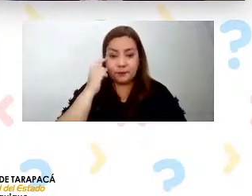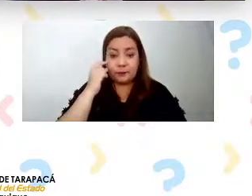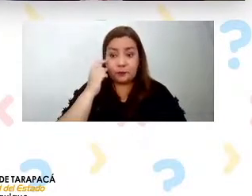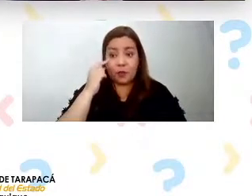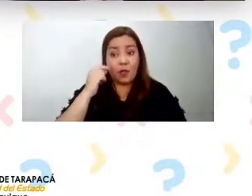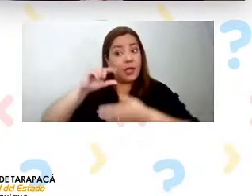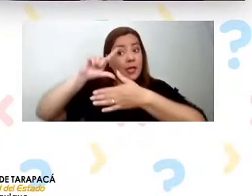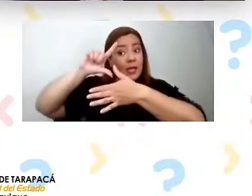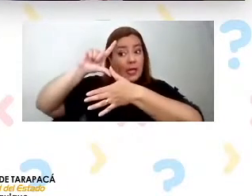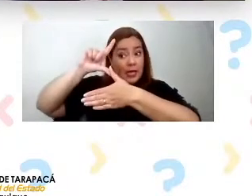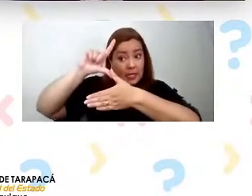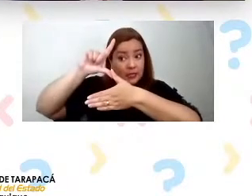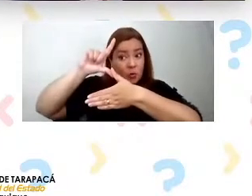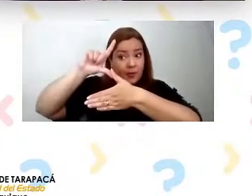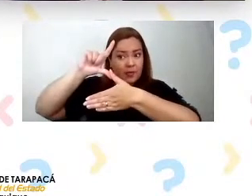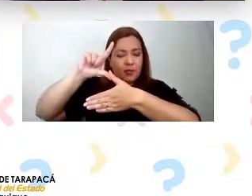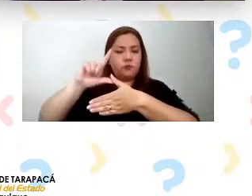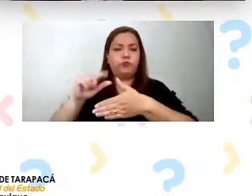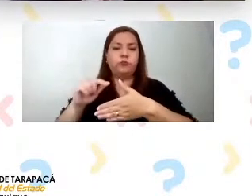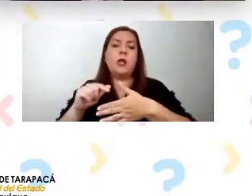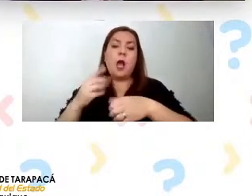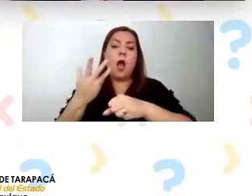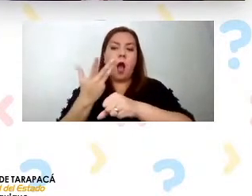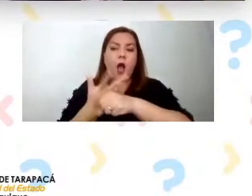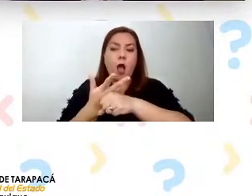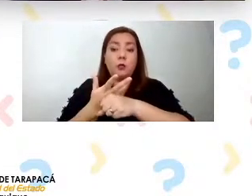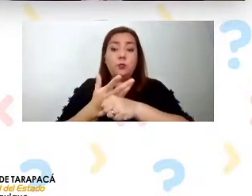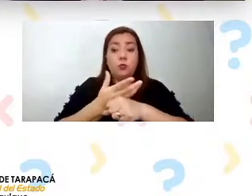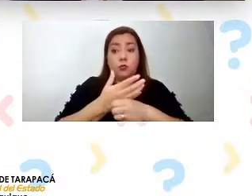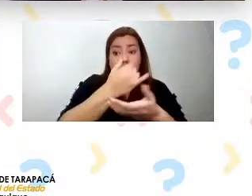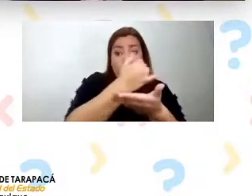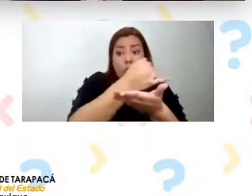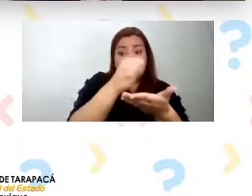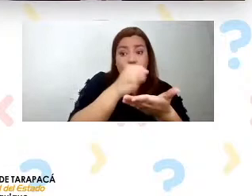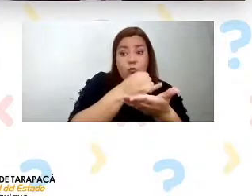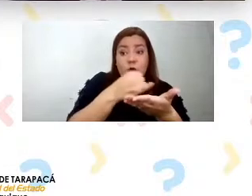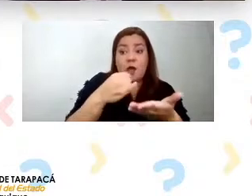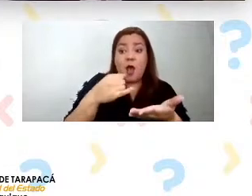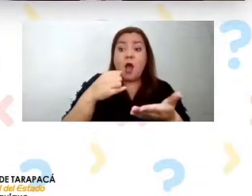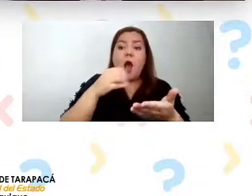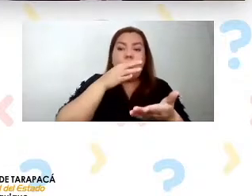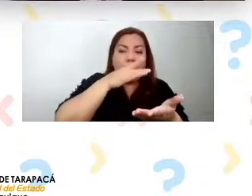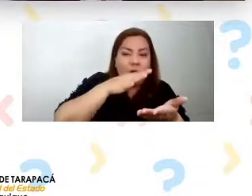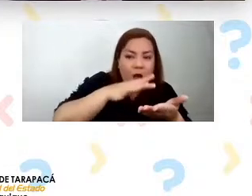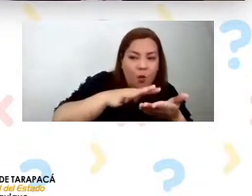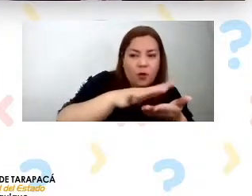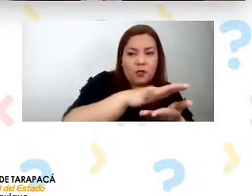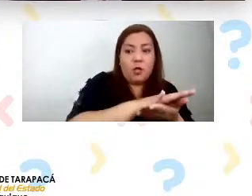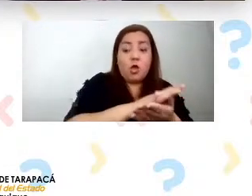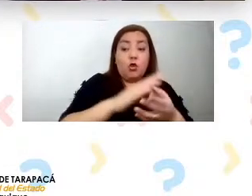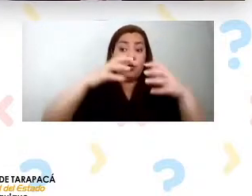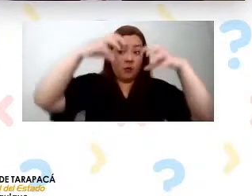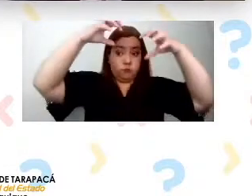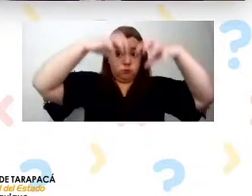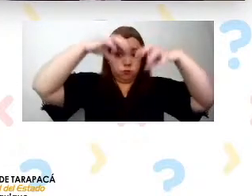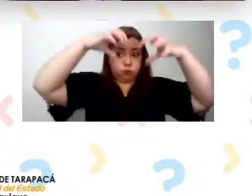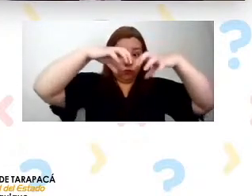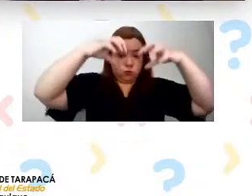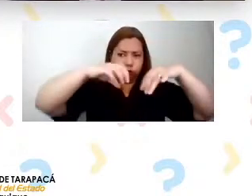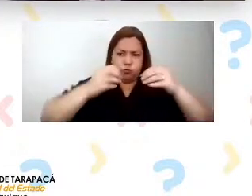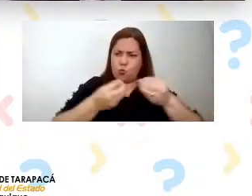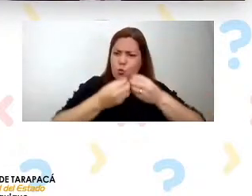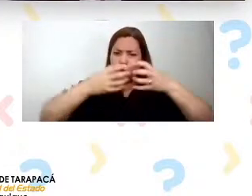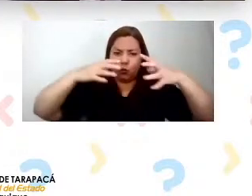Latinoamérica existen zonas húmedas donde las lluvias son bastante abundantes y